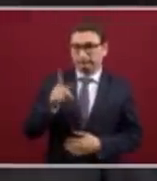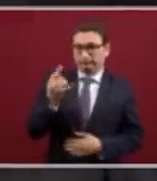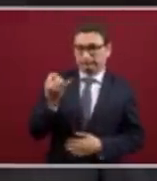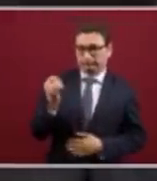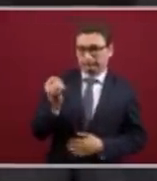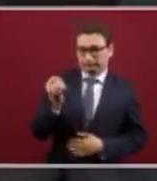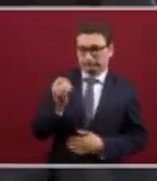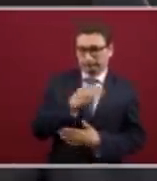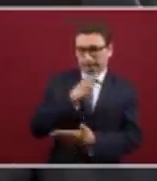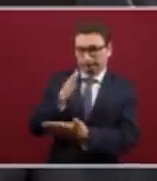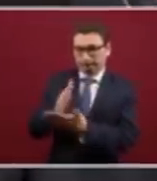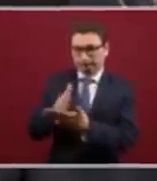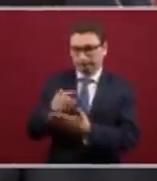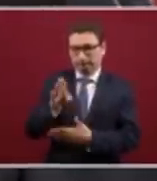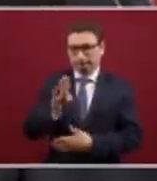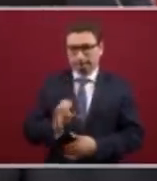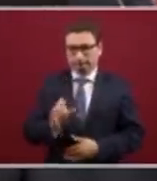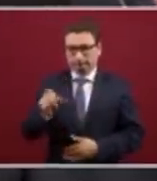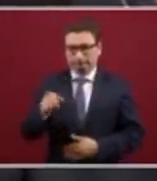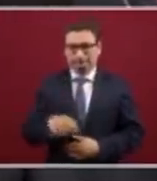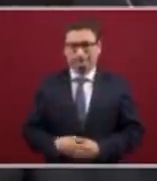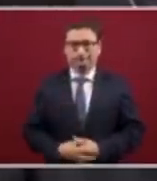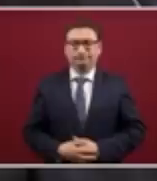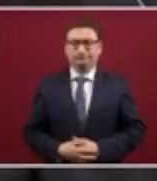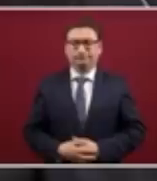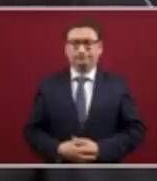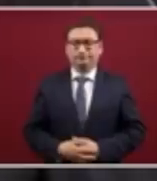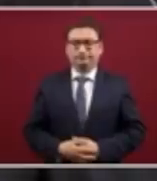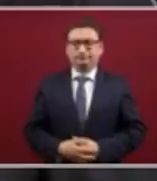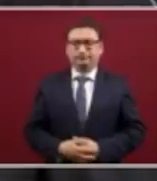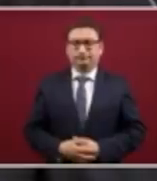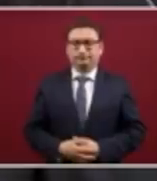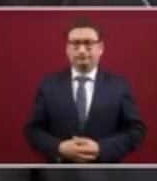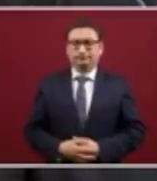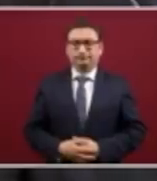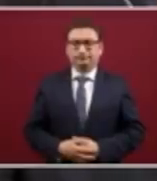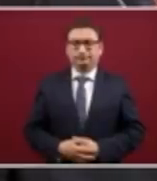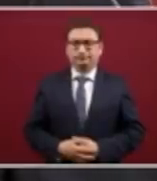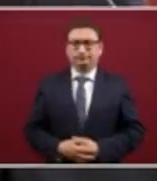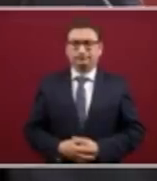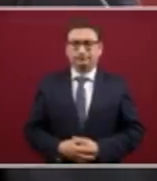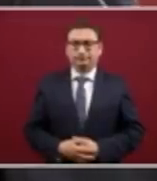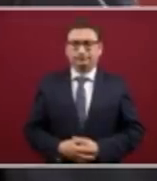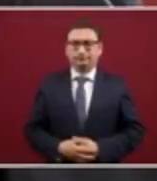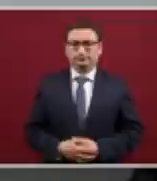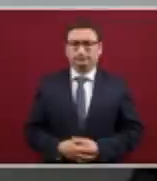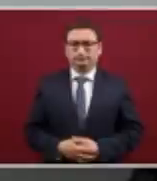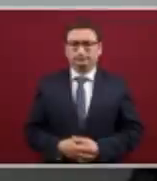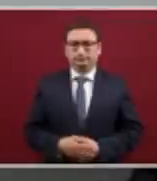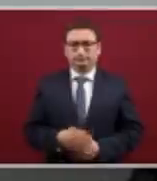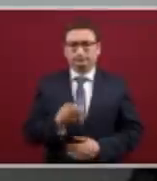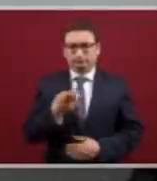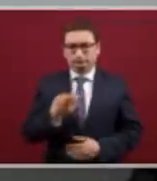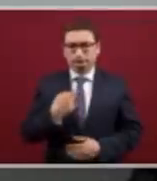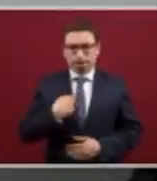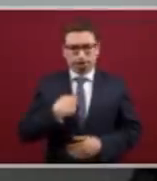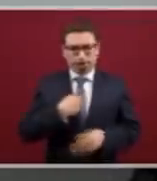país el próximo sábado en tijuana baja california a las cinco de la tarde te estoy invitando